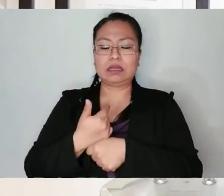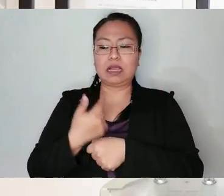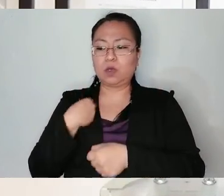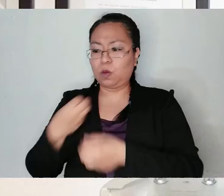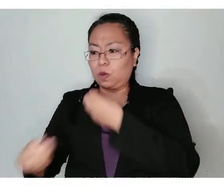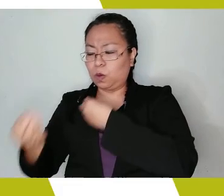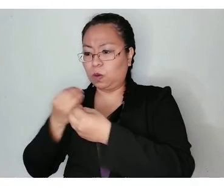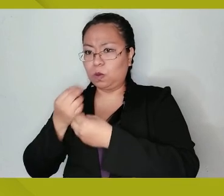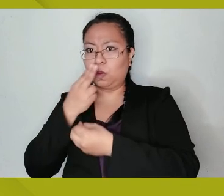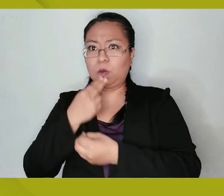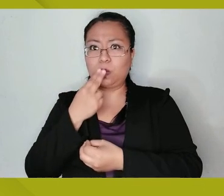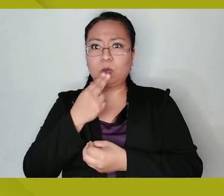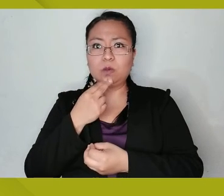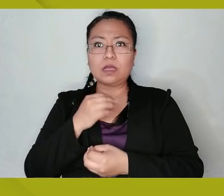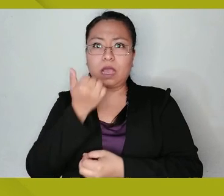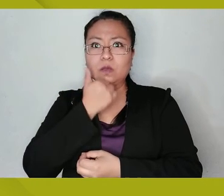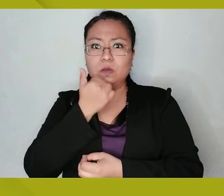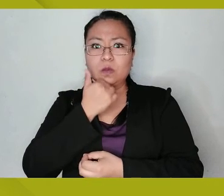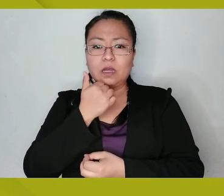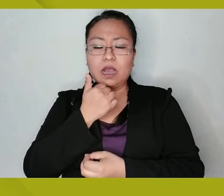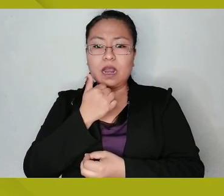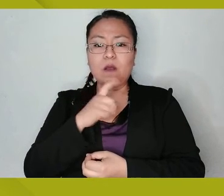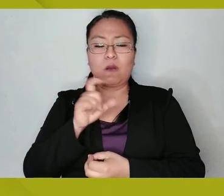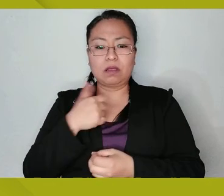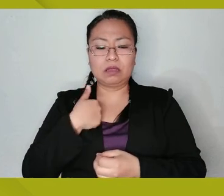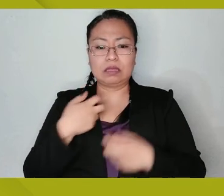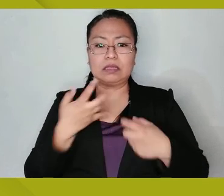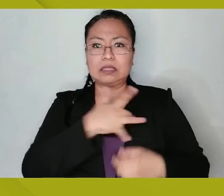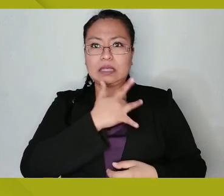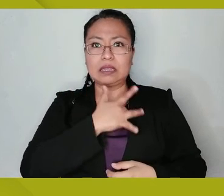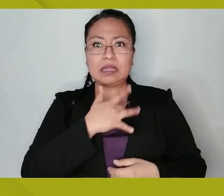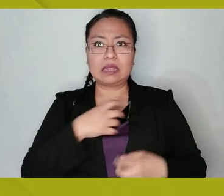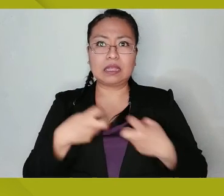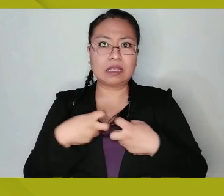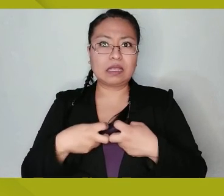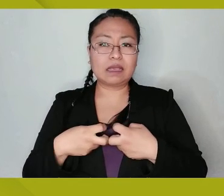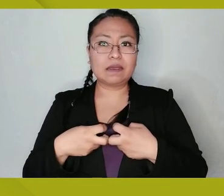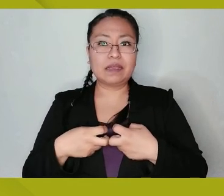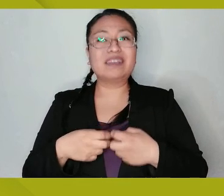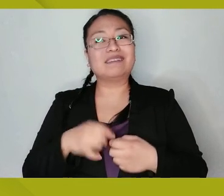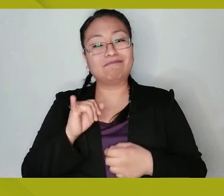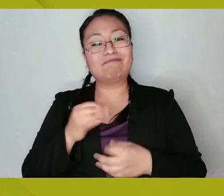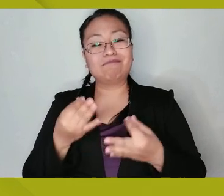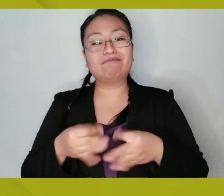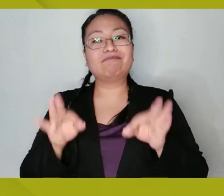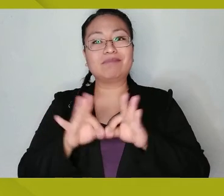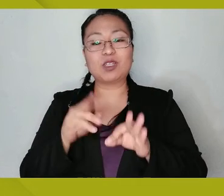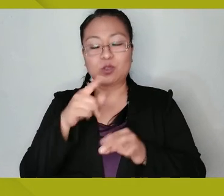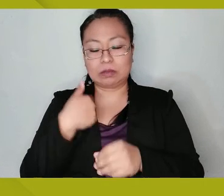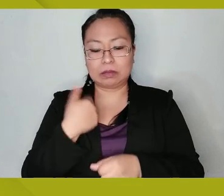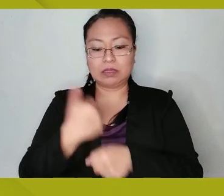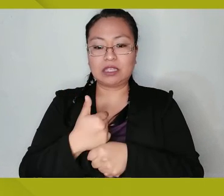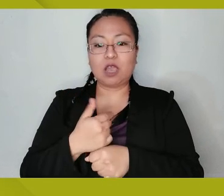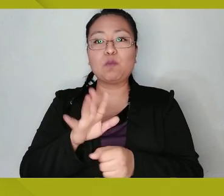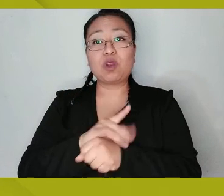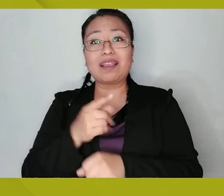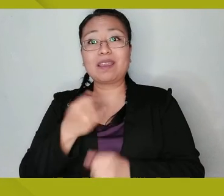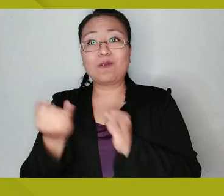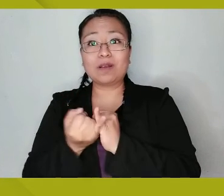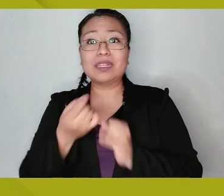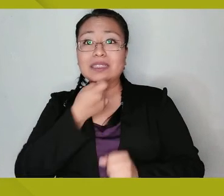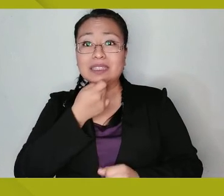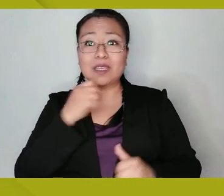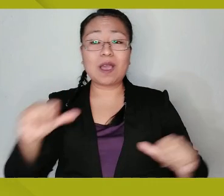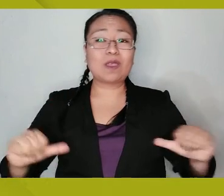Es importante saber que también los excesos de azúcar tienen impacto sobre el crecimiento en niños y